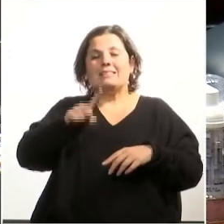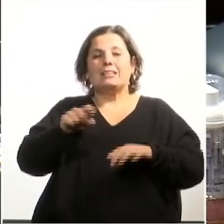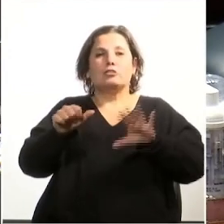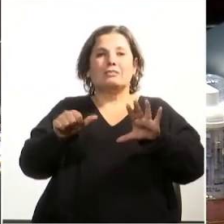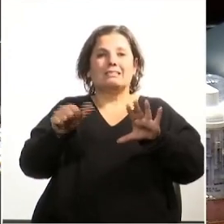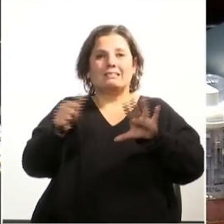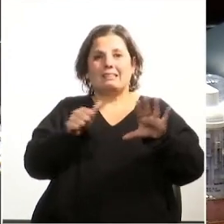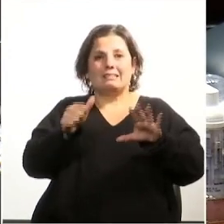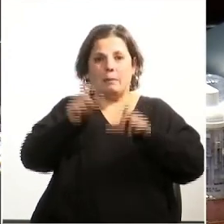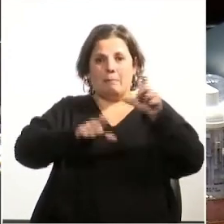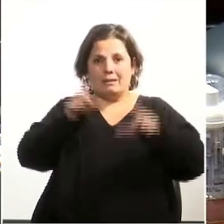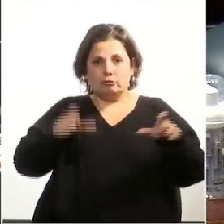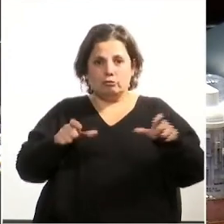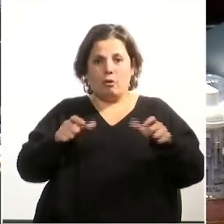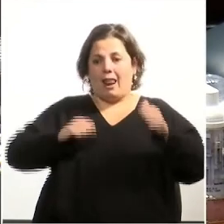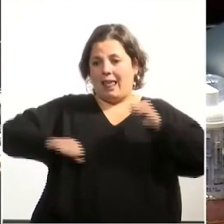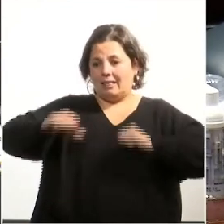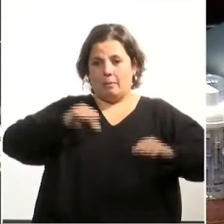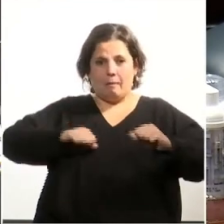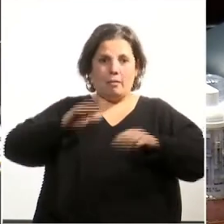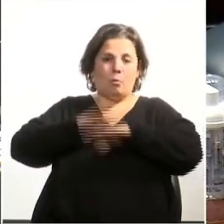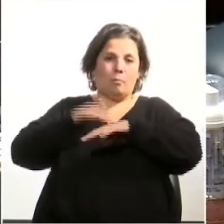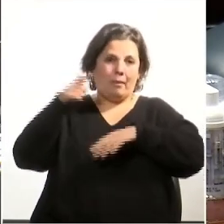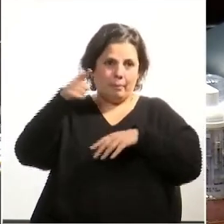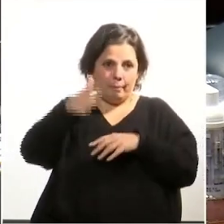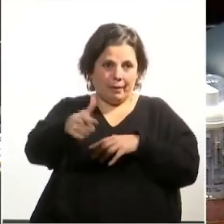14.166 personas heridas por disparo.